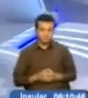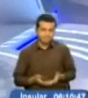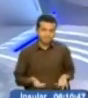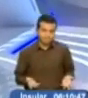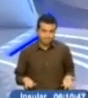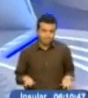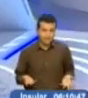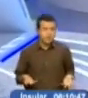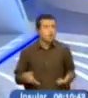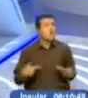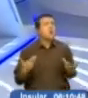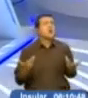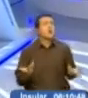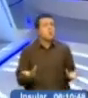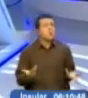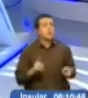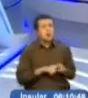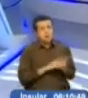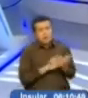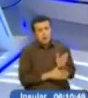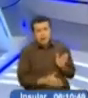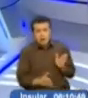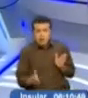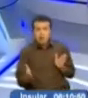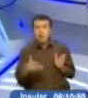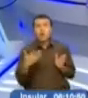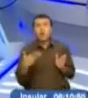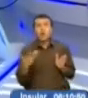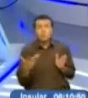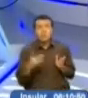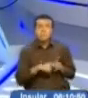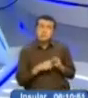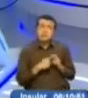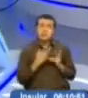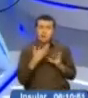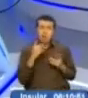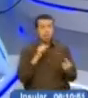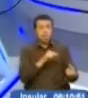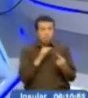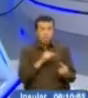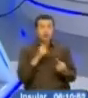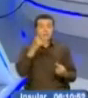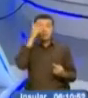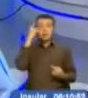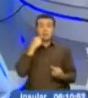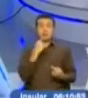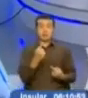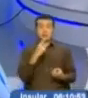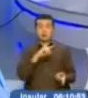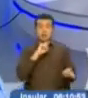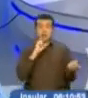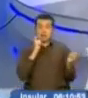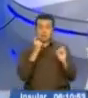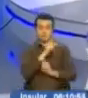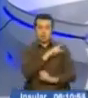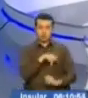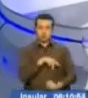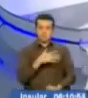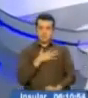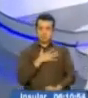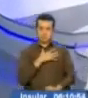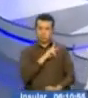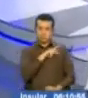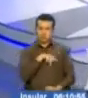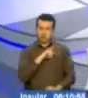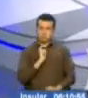pero entonces, ¿por dónde tenemos que comenzar? Si nos centramos en aquel viejo dicho que el cambio comienza por uno,